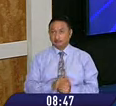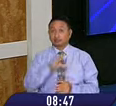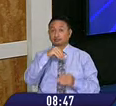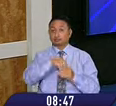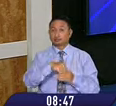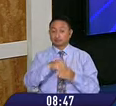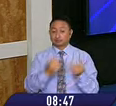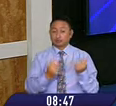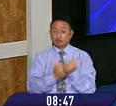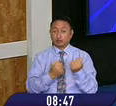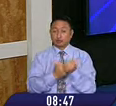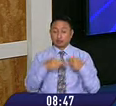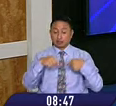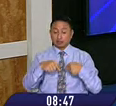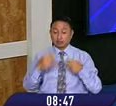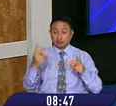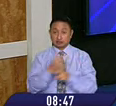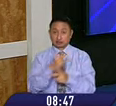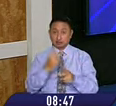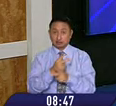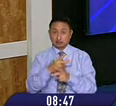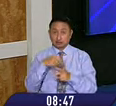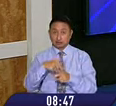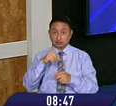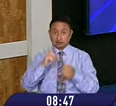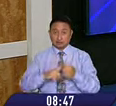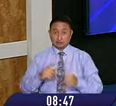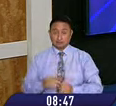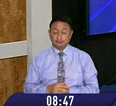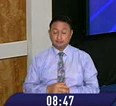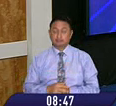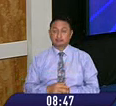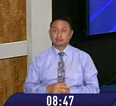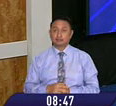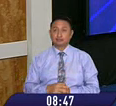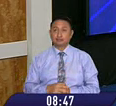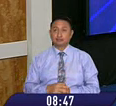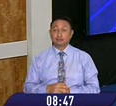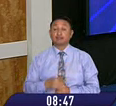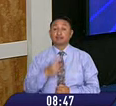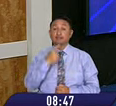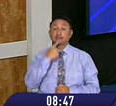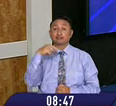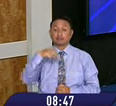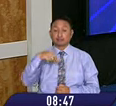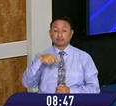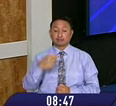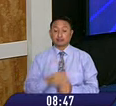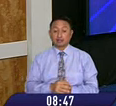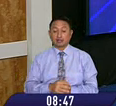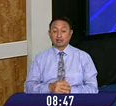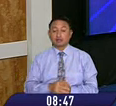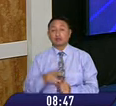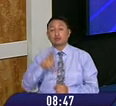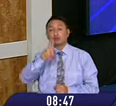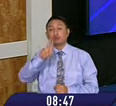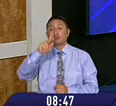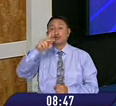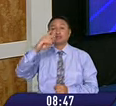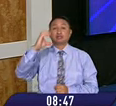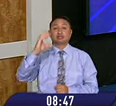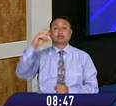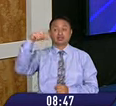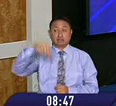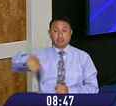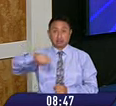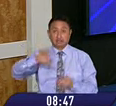para combatir la ola de criminalidad que se vive en varios sectores de la ciudad. Ha dicho también que hay que habilitar las viviendas que